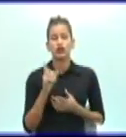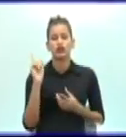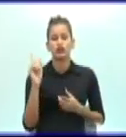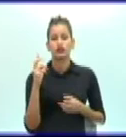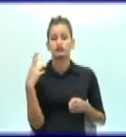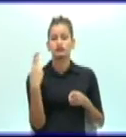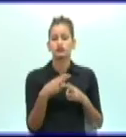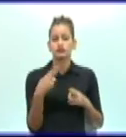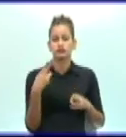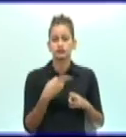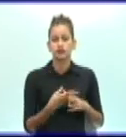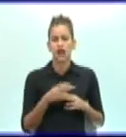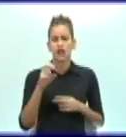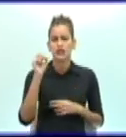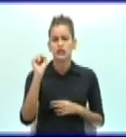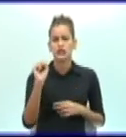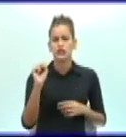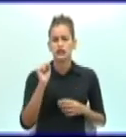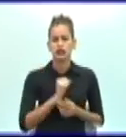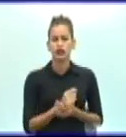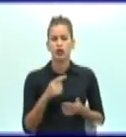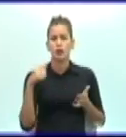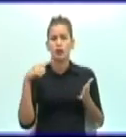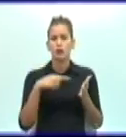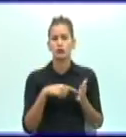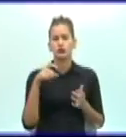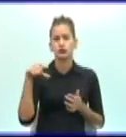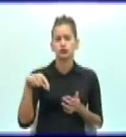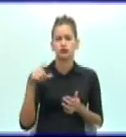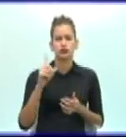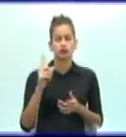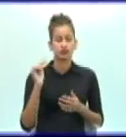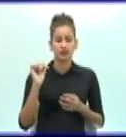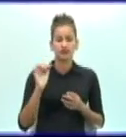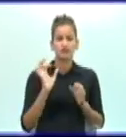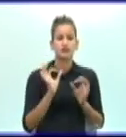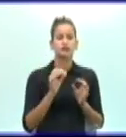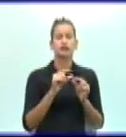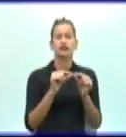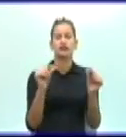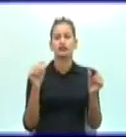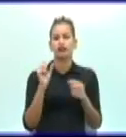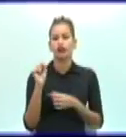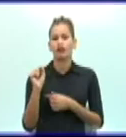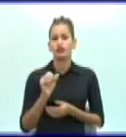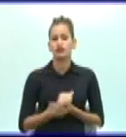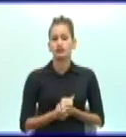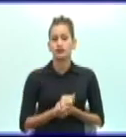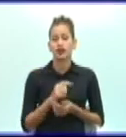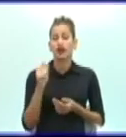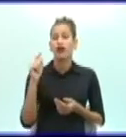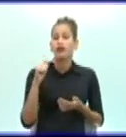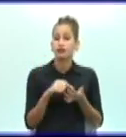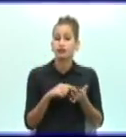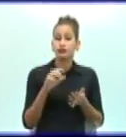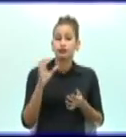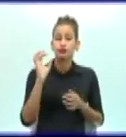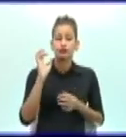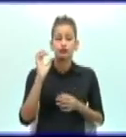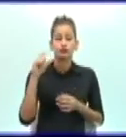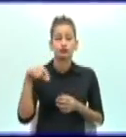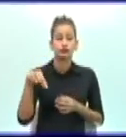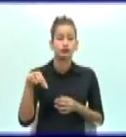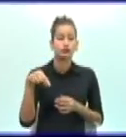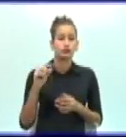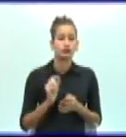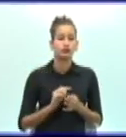nombrar S y un punto Q que no está situado en S. Por el punto Q vamos a trazar una